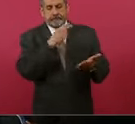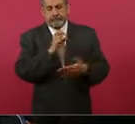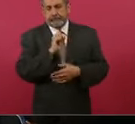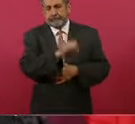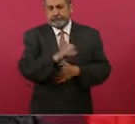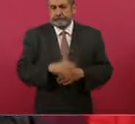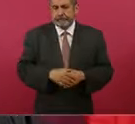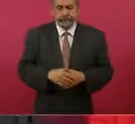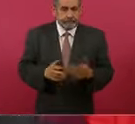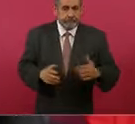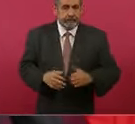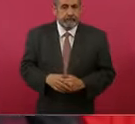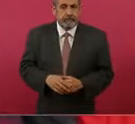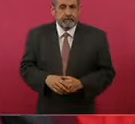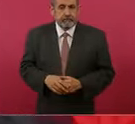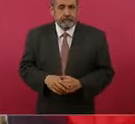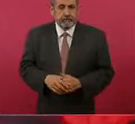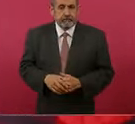y